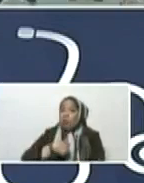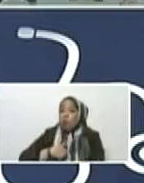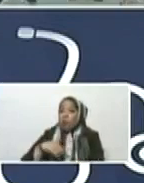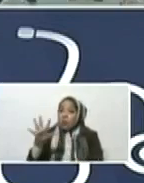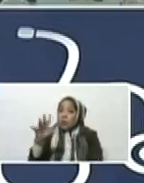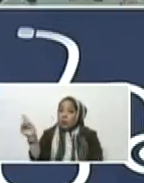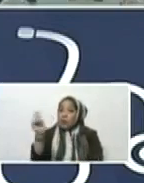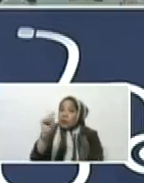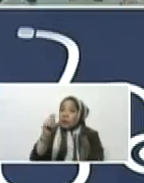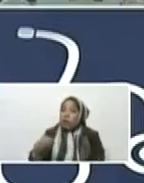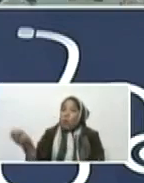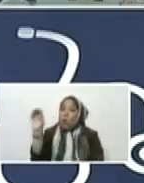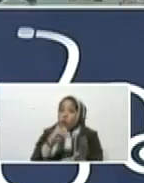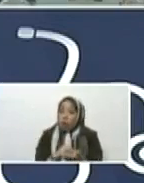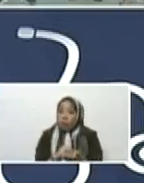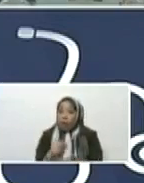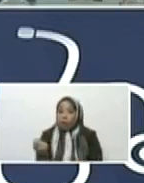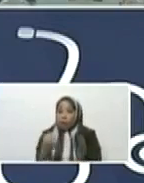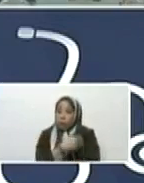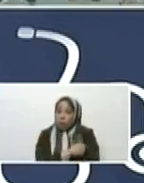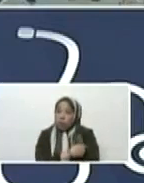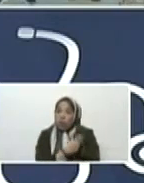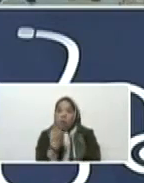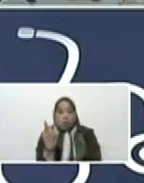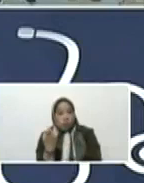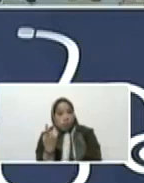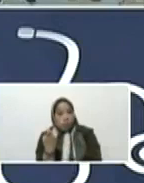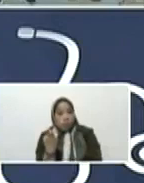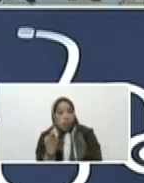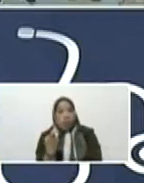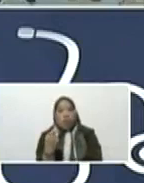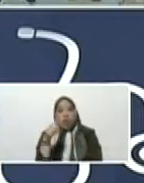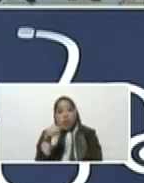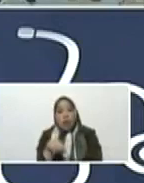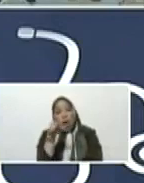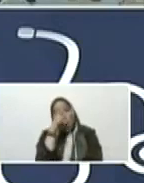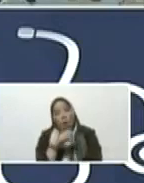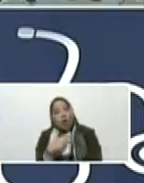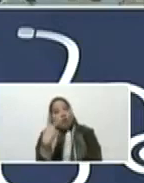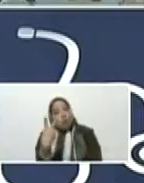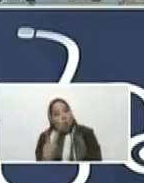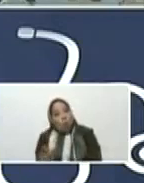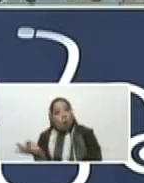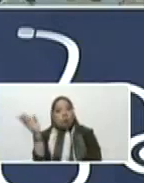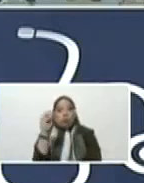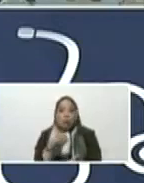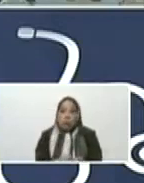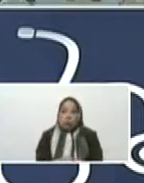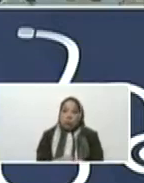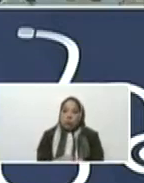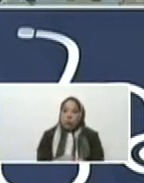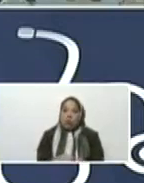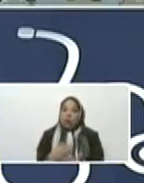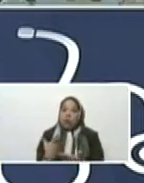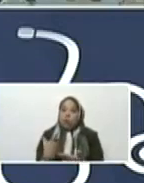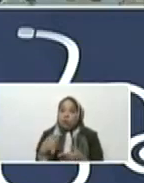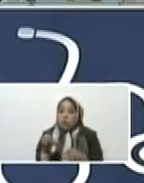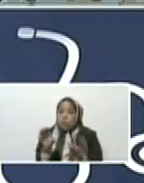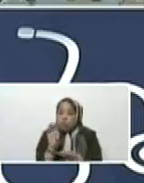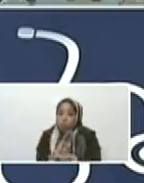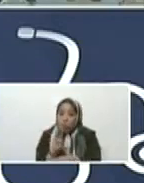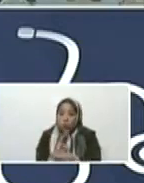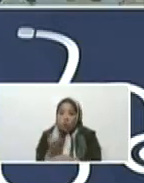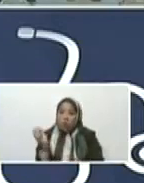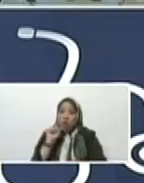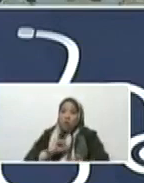me puse el refuerzo. Yo digo que hay que ponerse refuerzo este año 2 veces, por lo menos 2 veces, para uno estar protegido